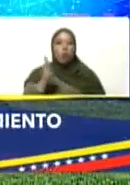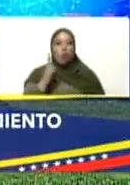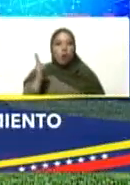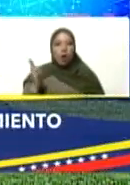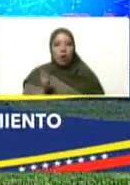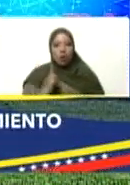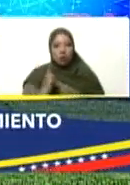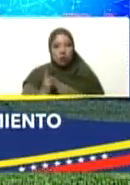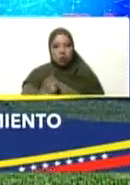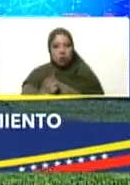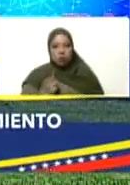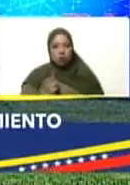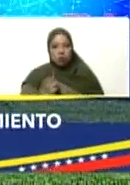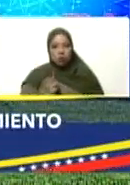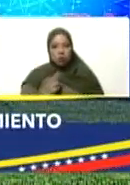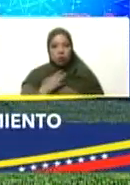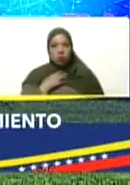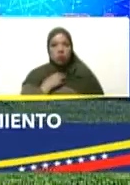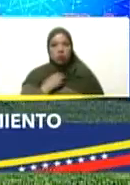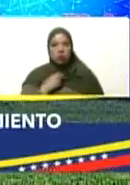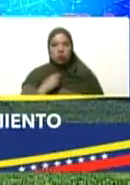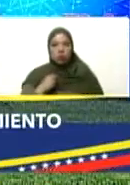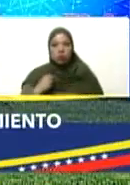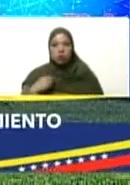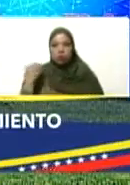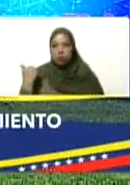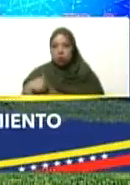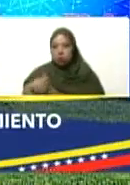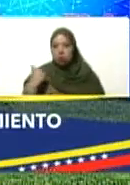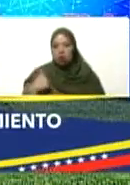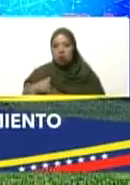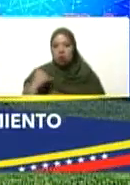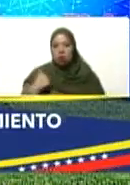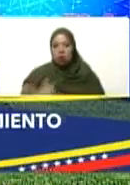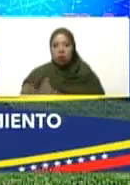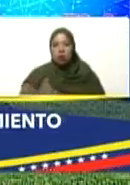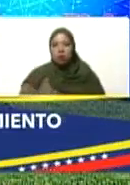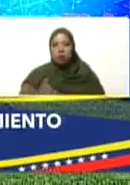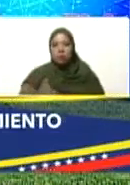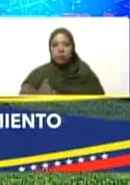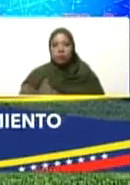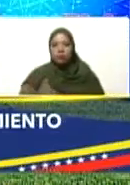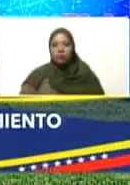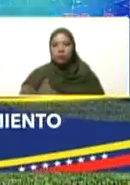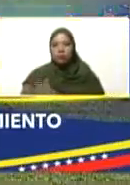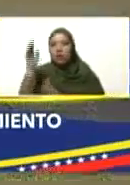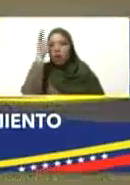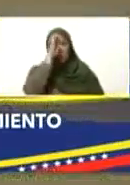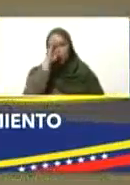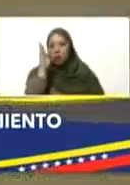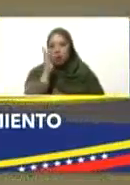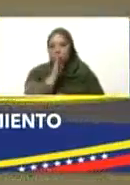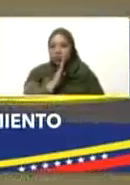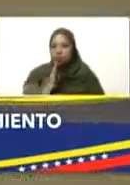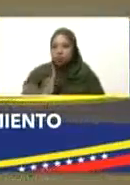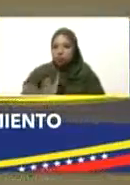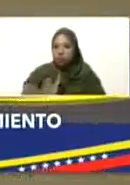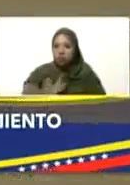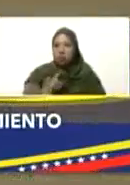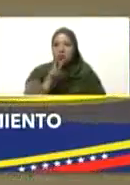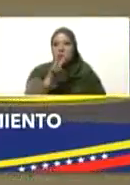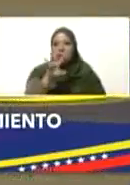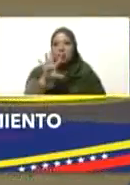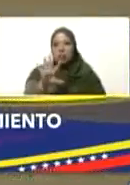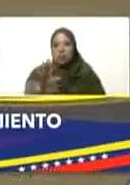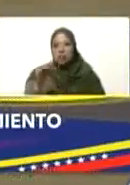recientemente, de Argentina aquí presentes, de Brasil. De hecho, estas 25.000